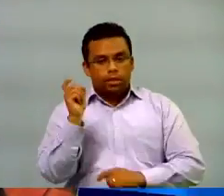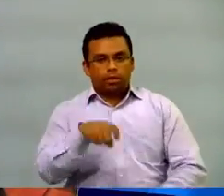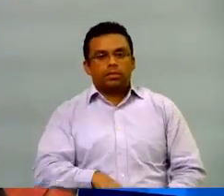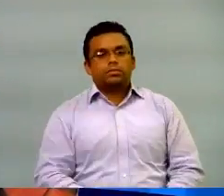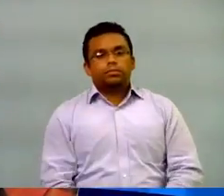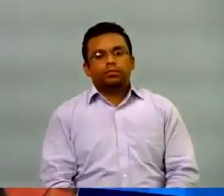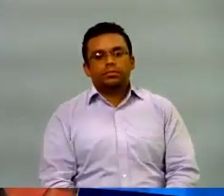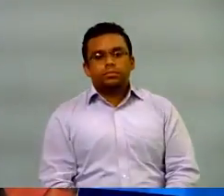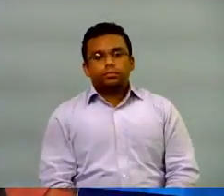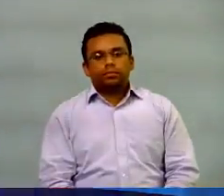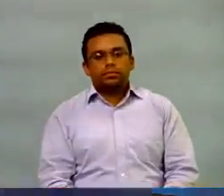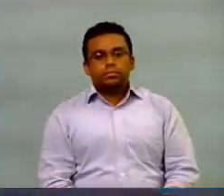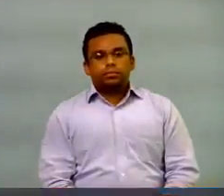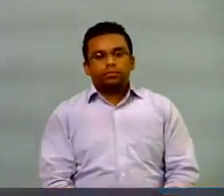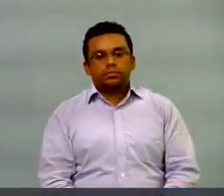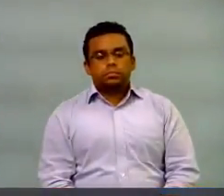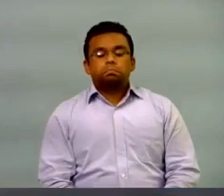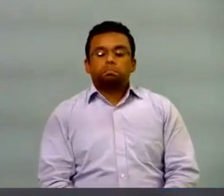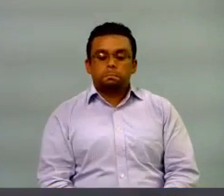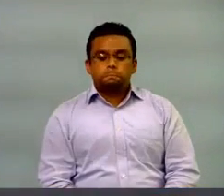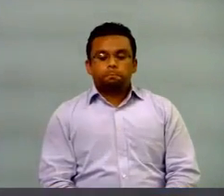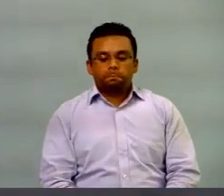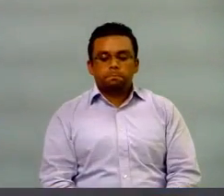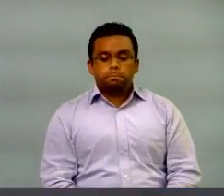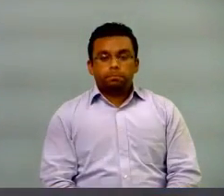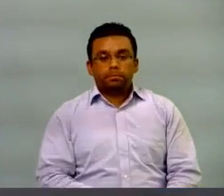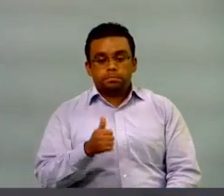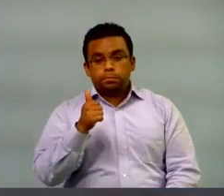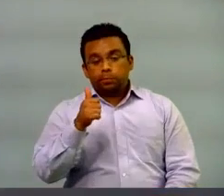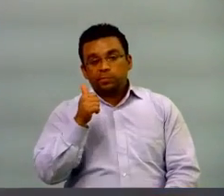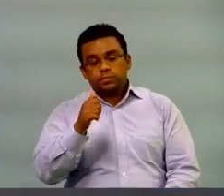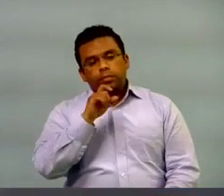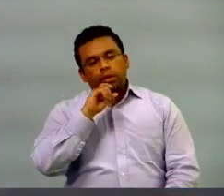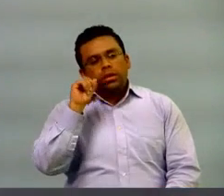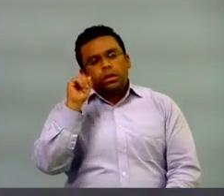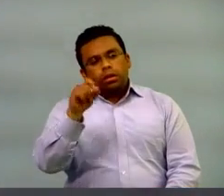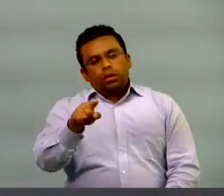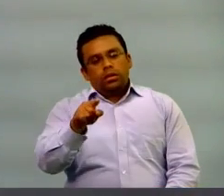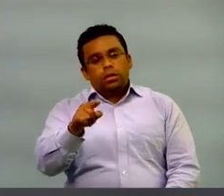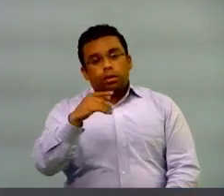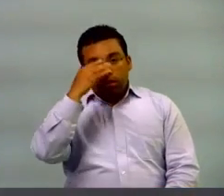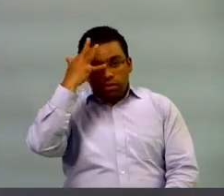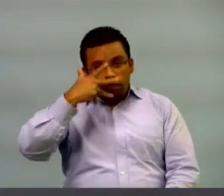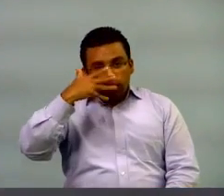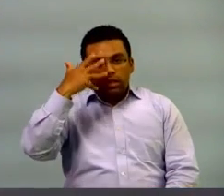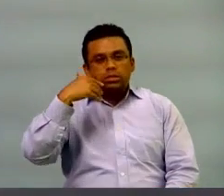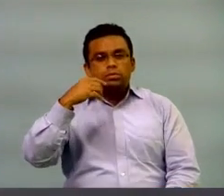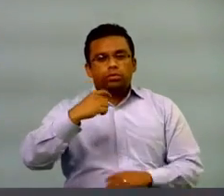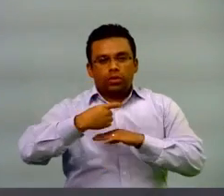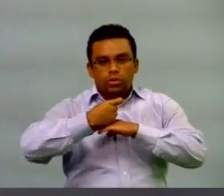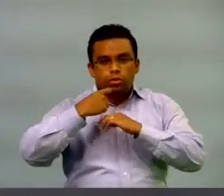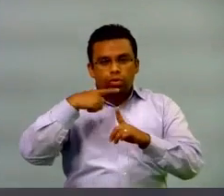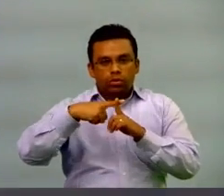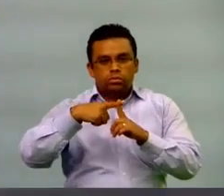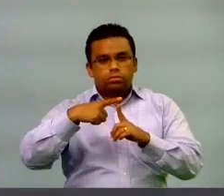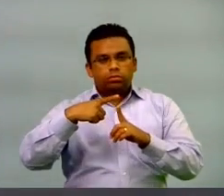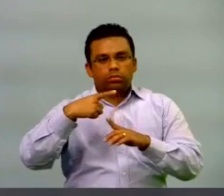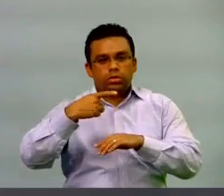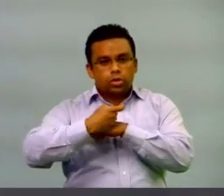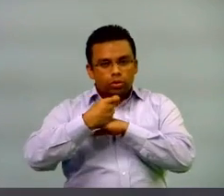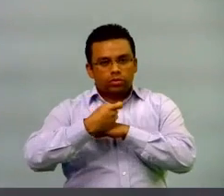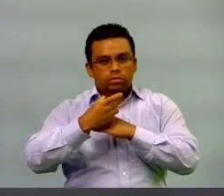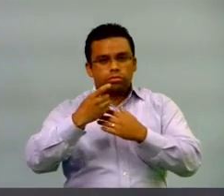es. Muy bien. ¿Se debe fortalecer más el uso de redes sociales para construir estas redes